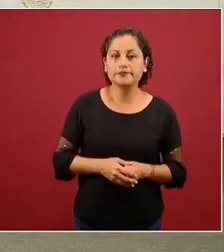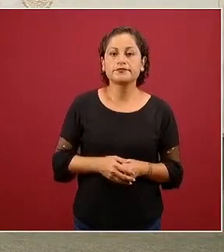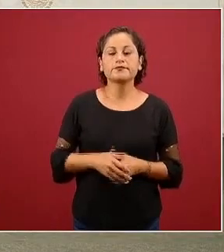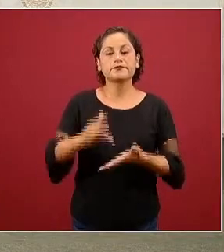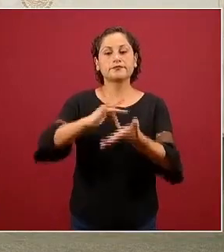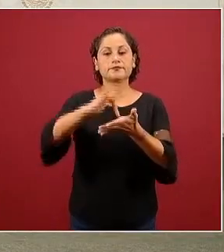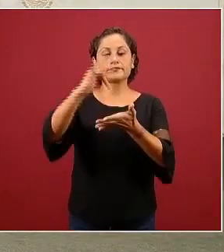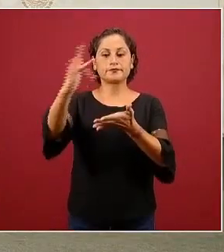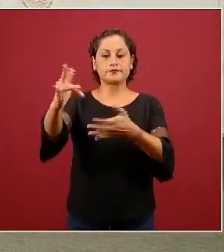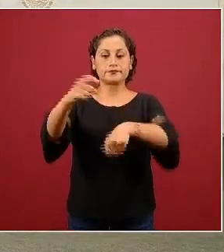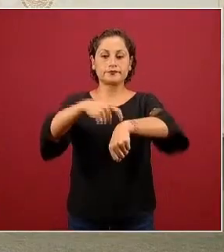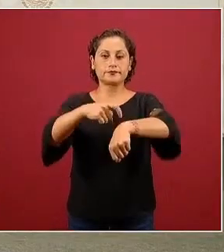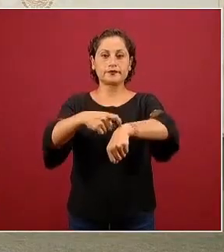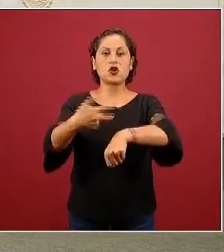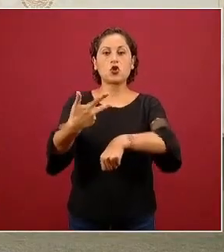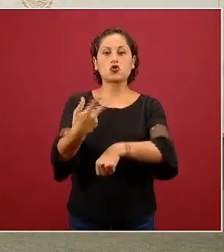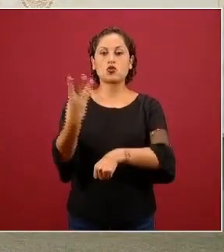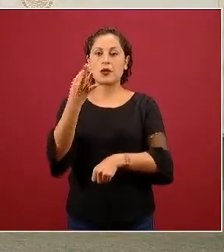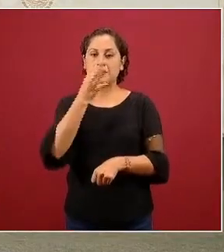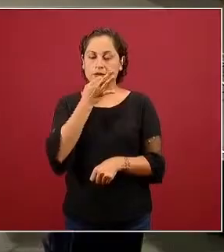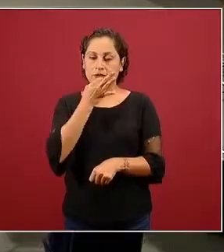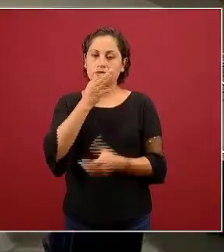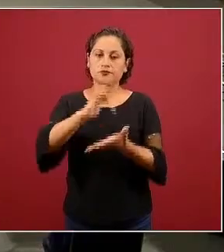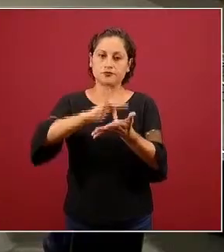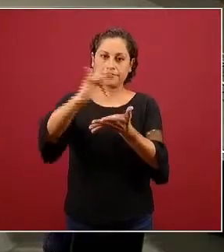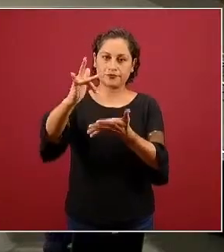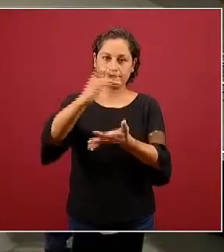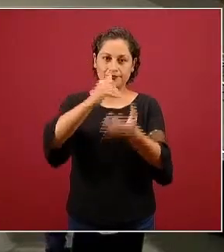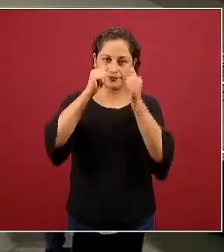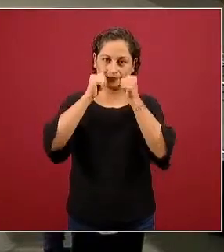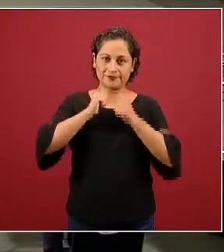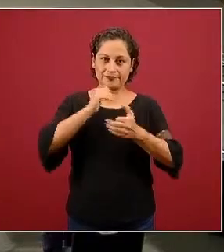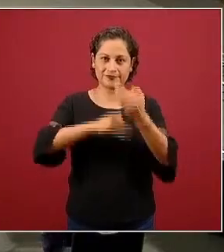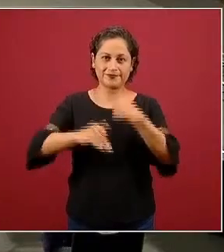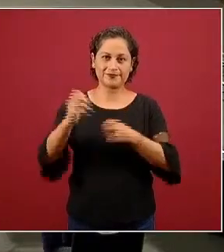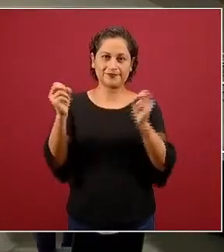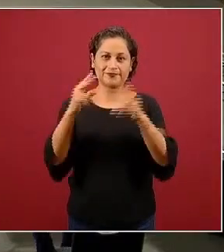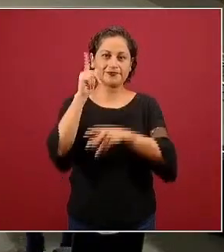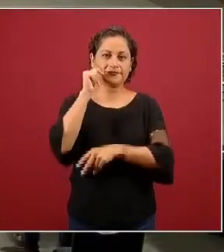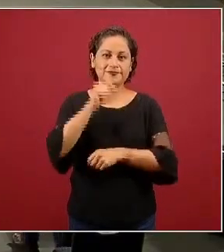Muchísimas gracias. Son 8:04. Gracias a todos. Hasta mañana.